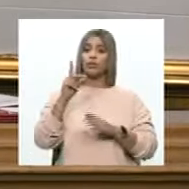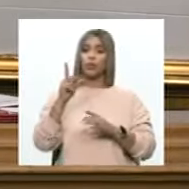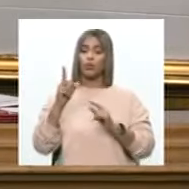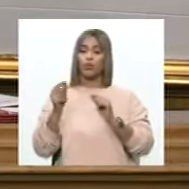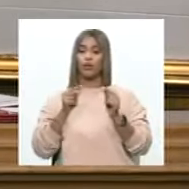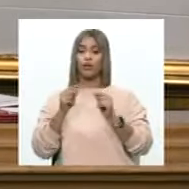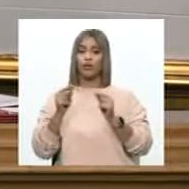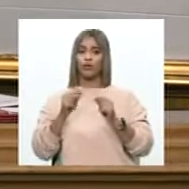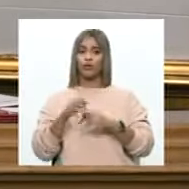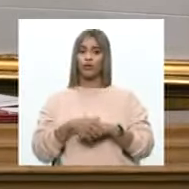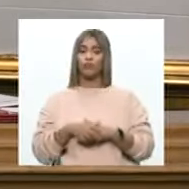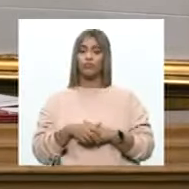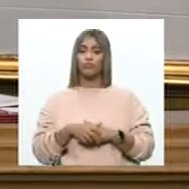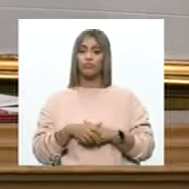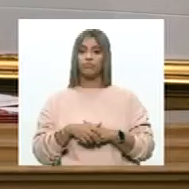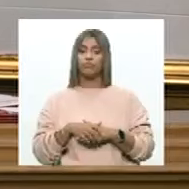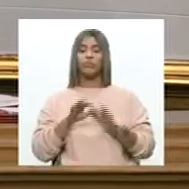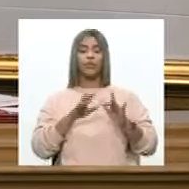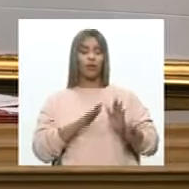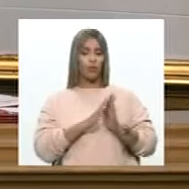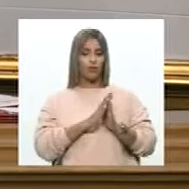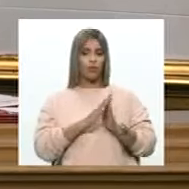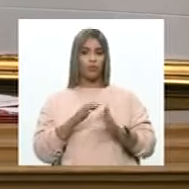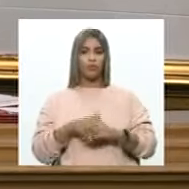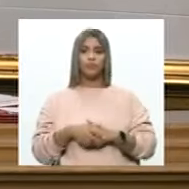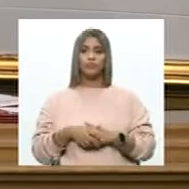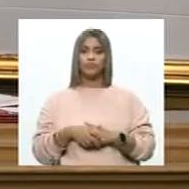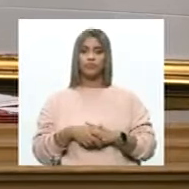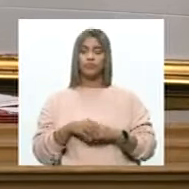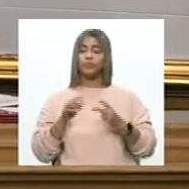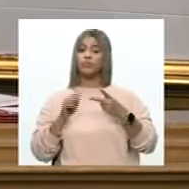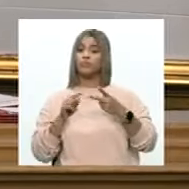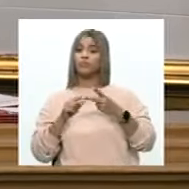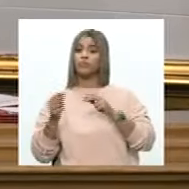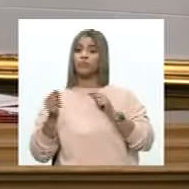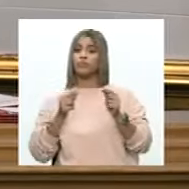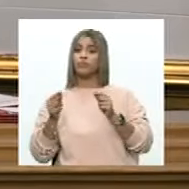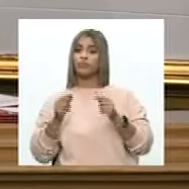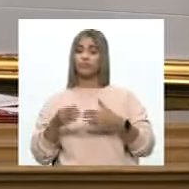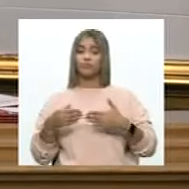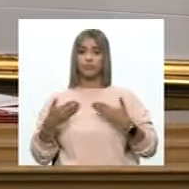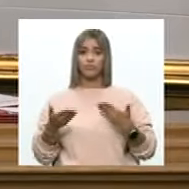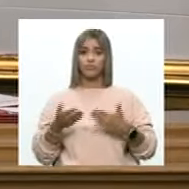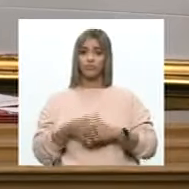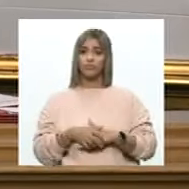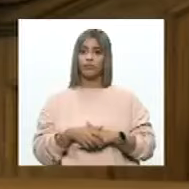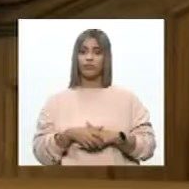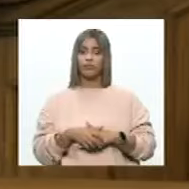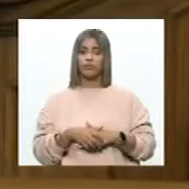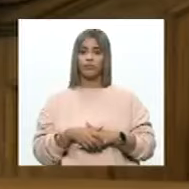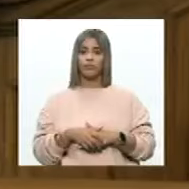discusión de manera perentoria, ciudadana secretaria. Siguiente punto del orden del día.